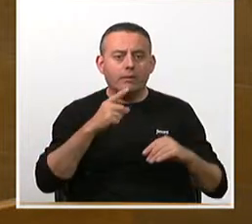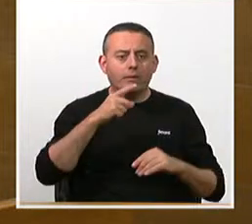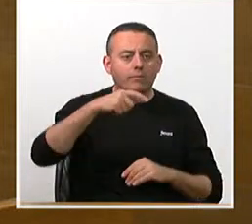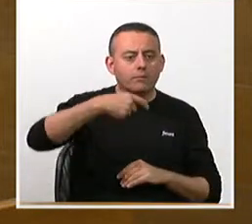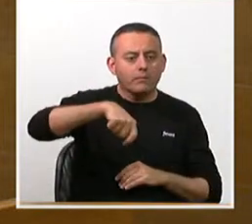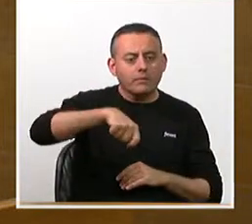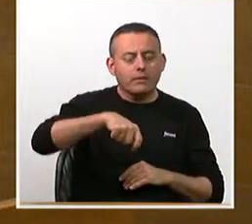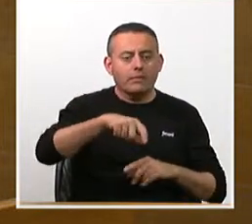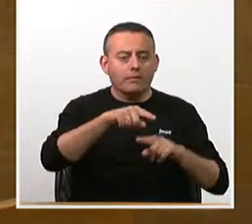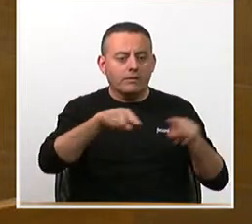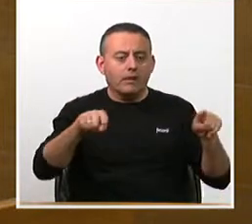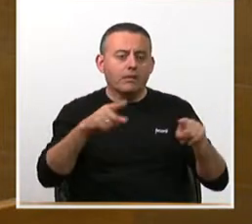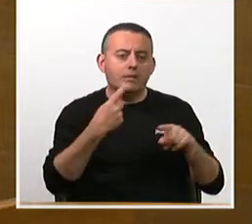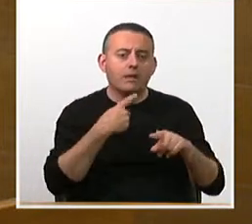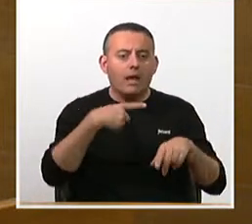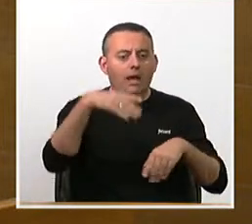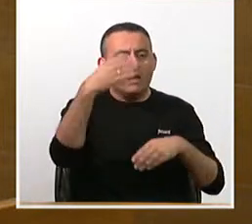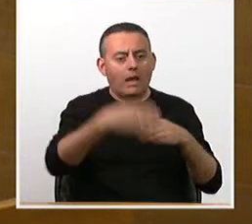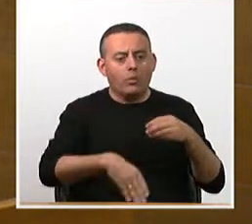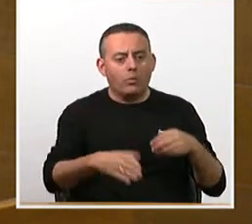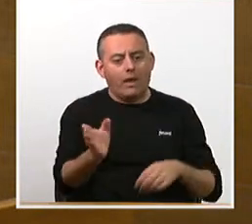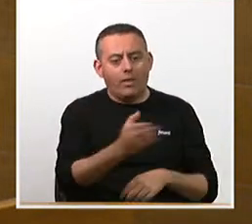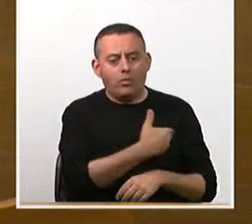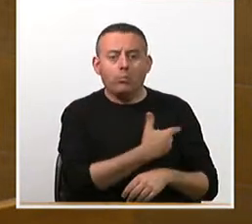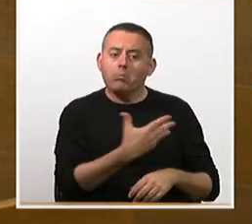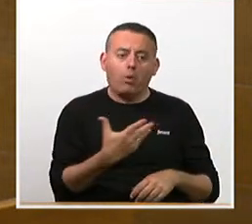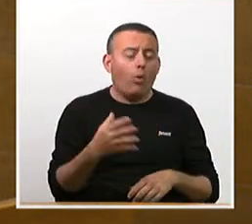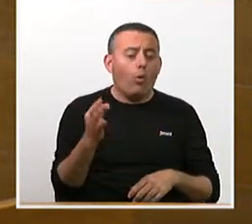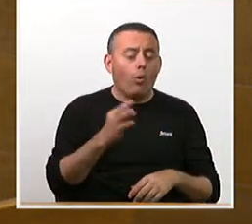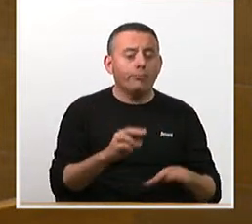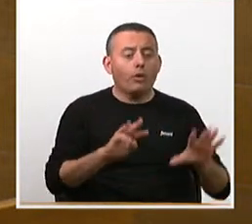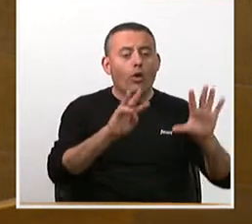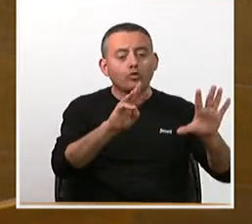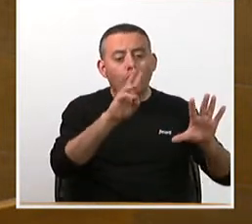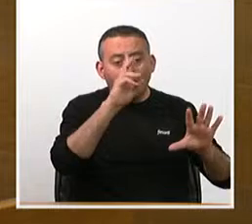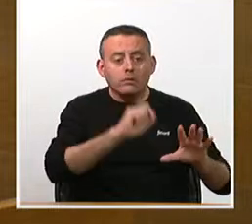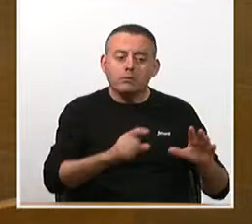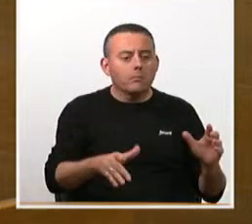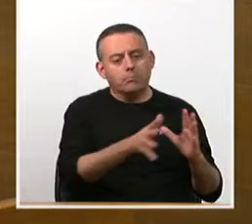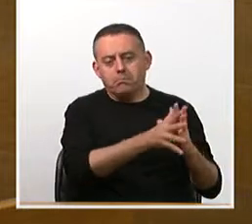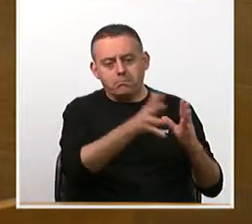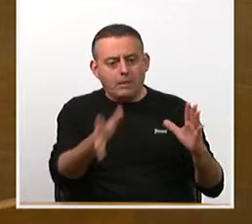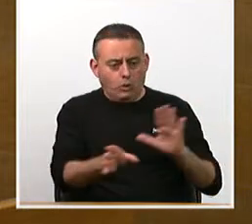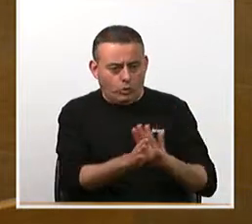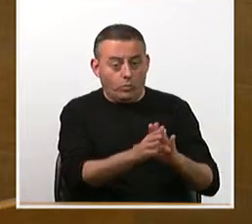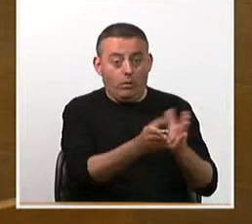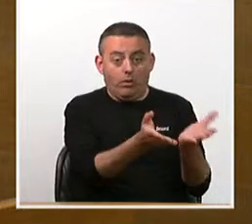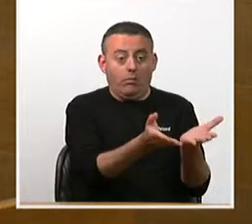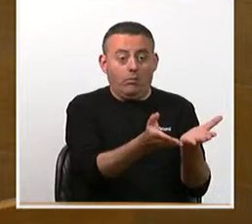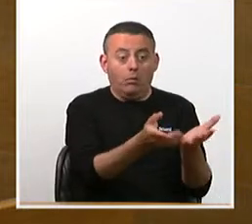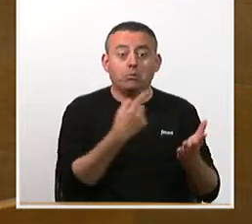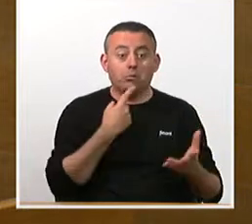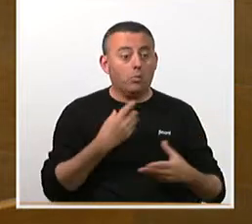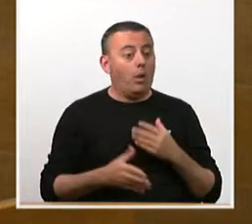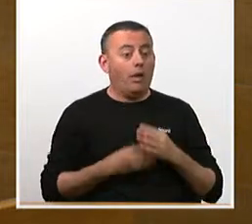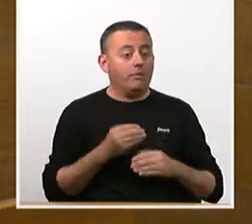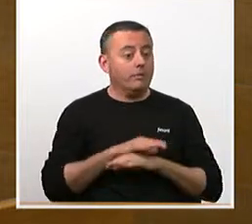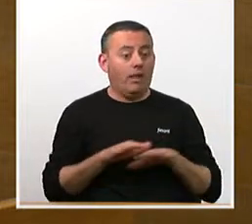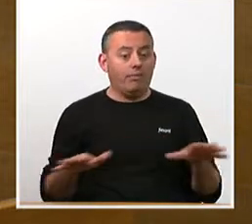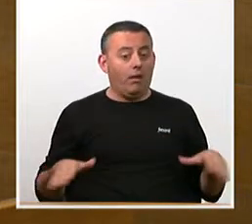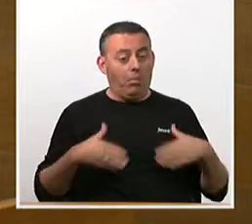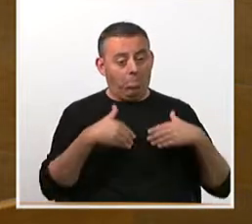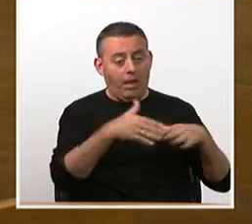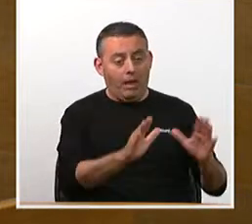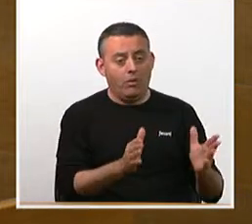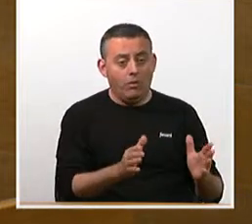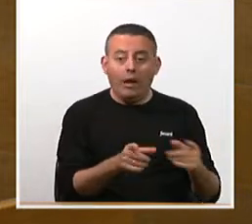mandat fin que han exs mandim que Per la y ahí no res